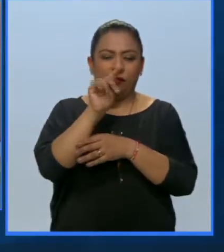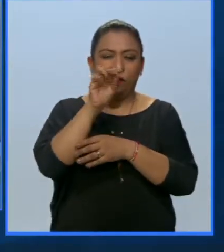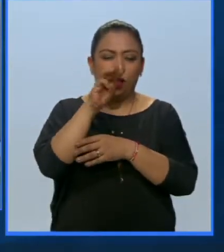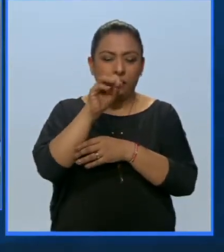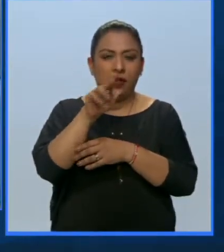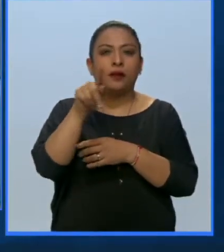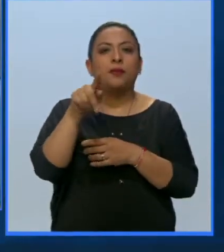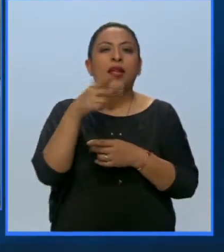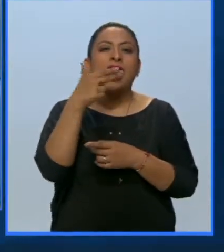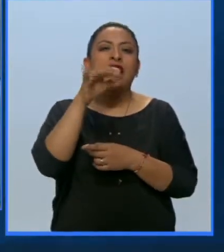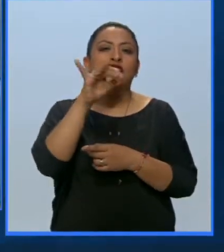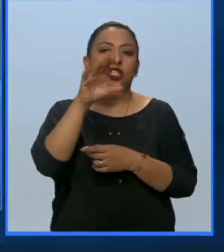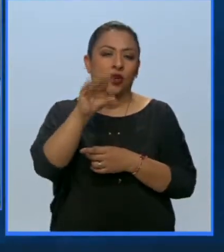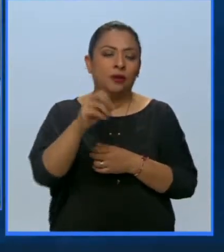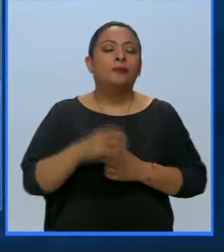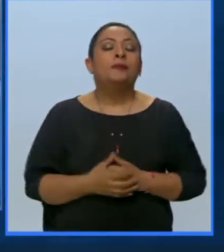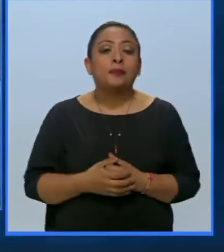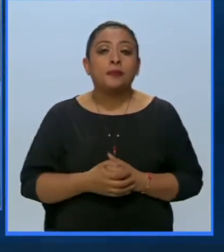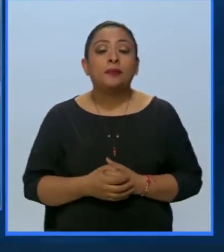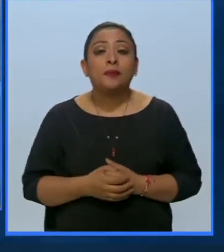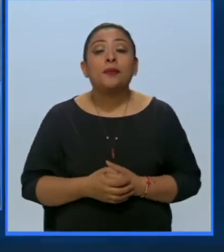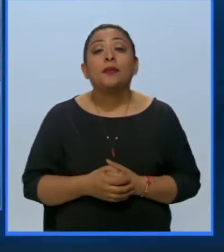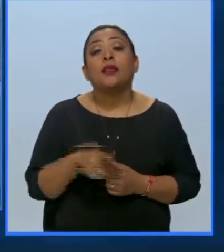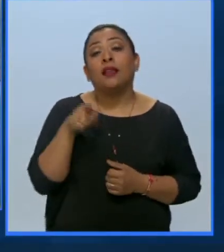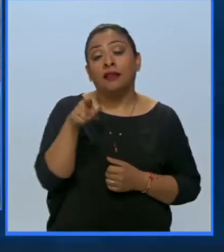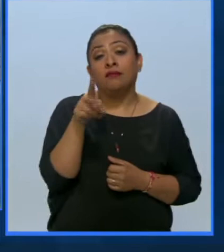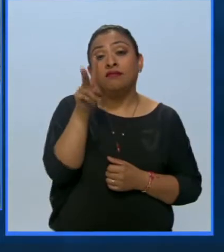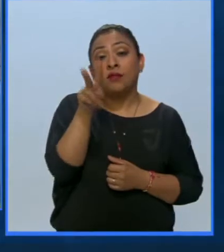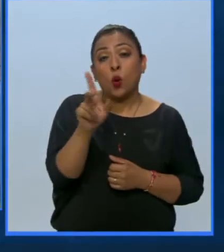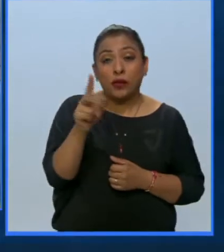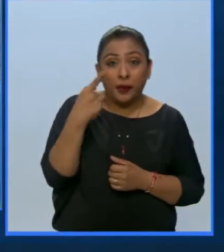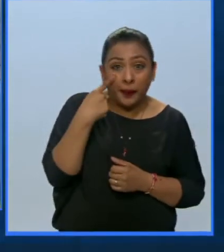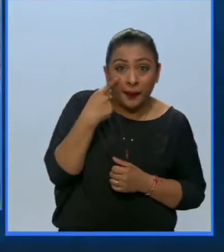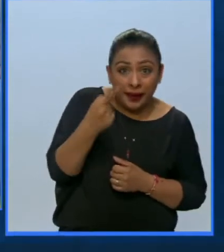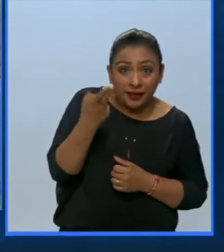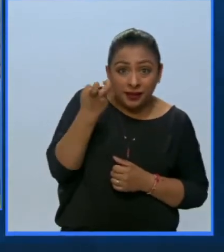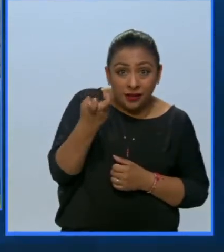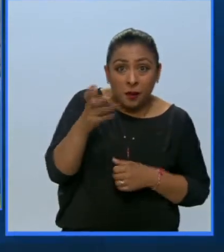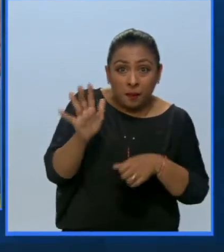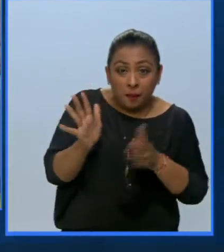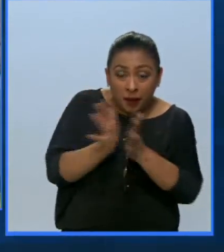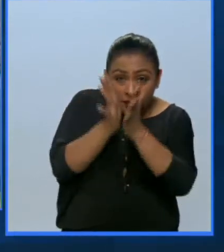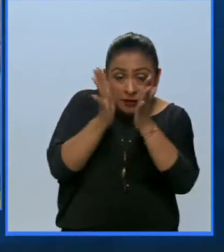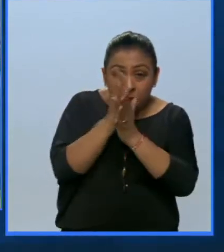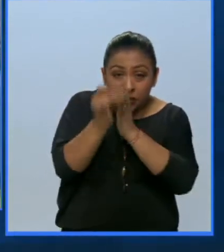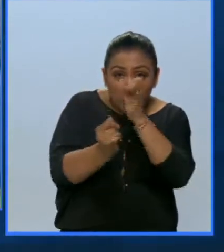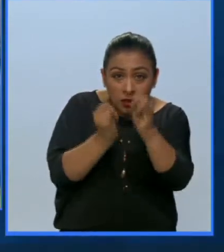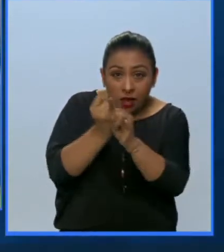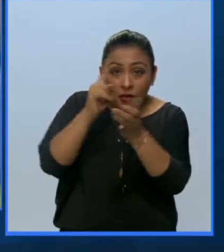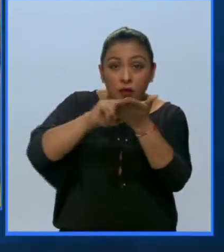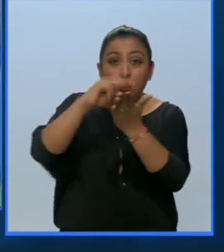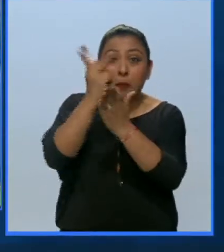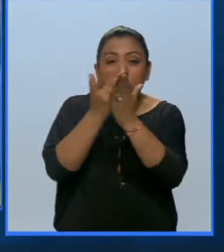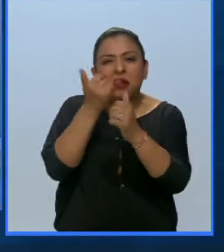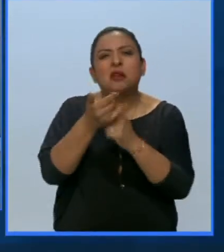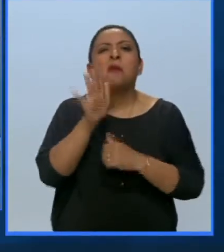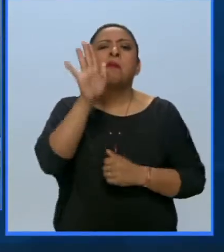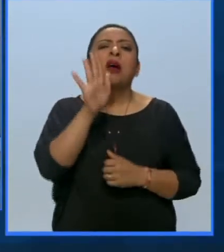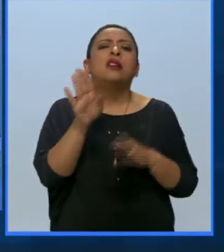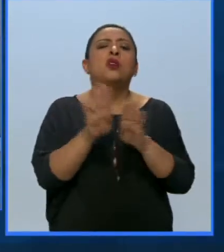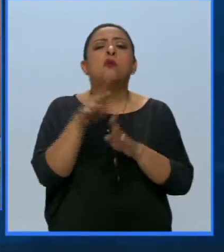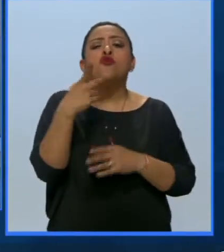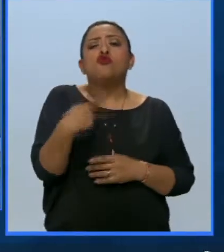o Hachiko con Richard Gere. Y que justo cuando ves esta participación internacional en un proyecto que pudiera parecer